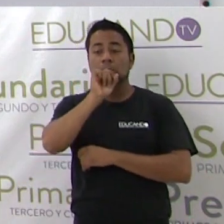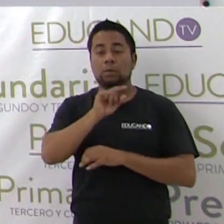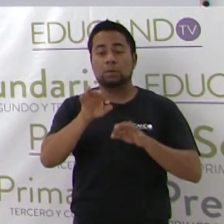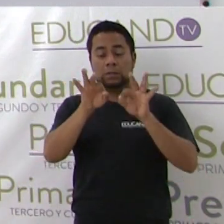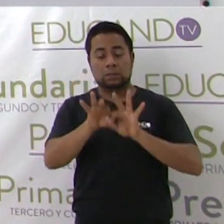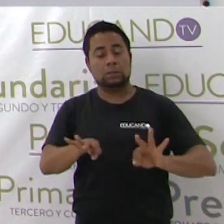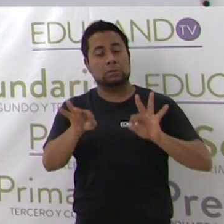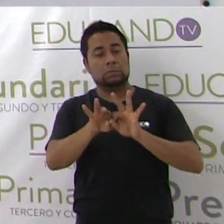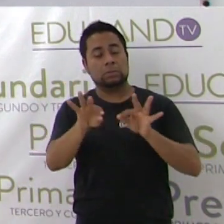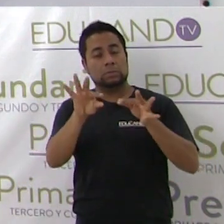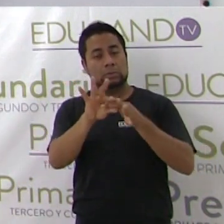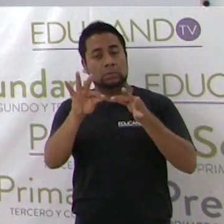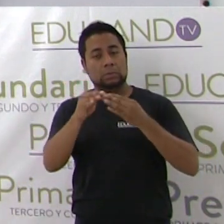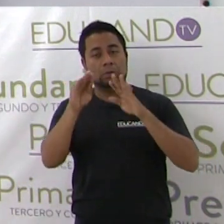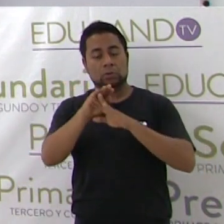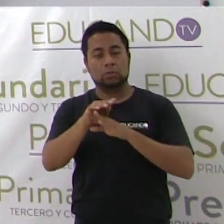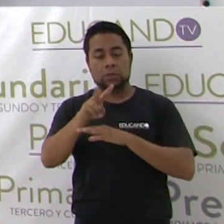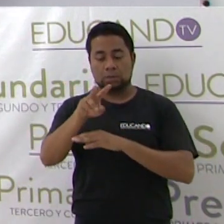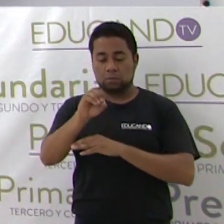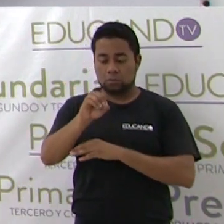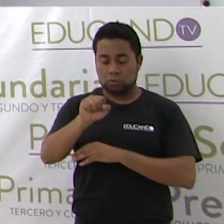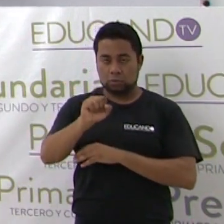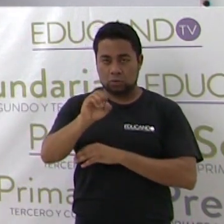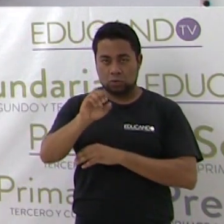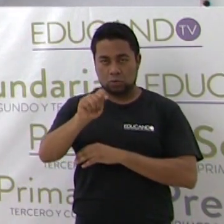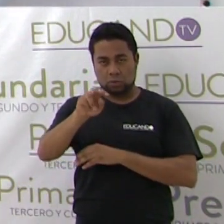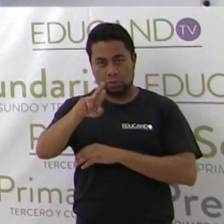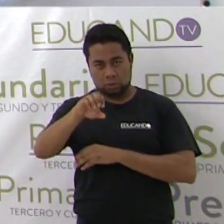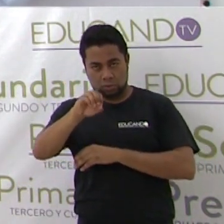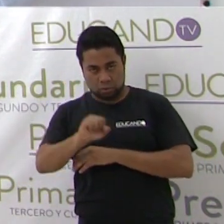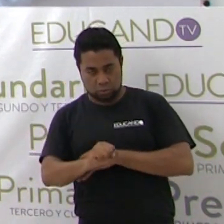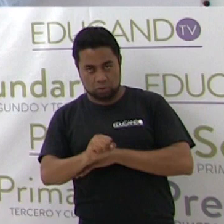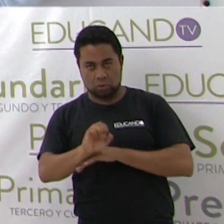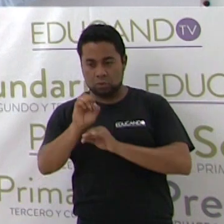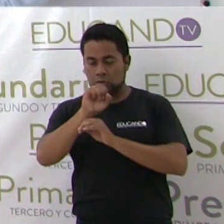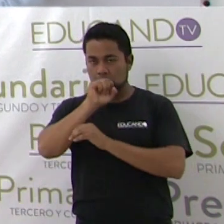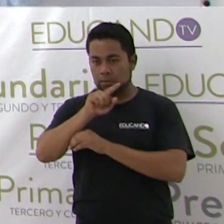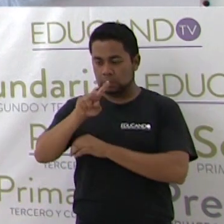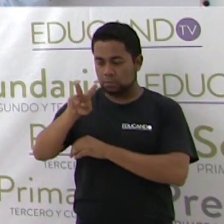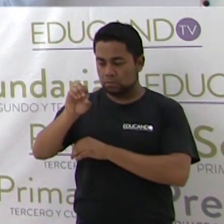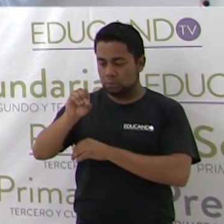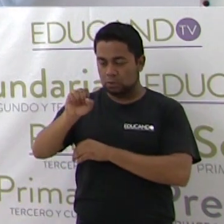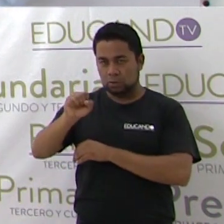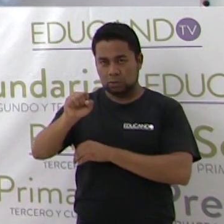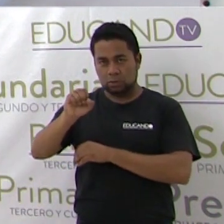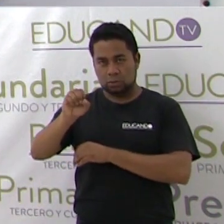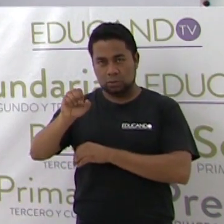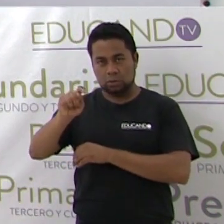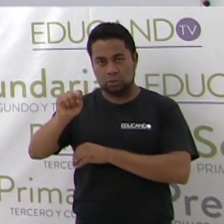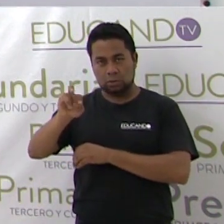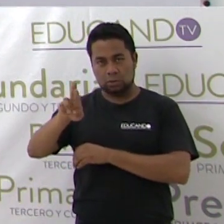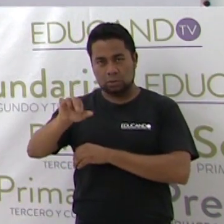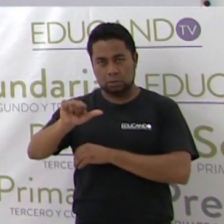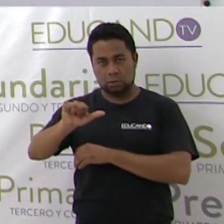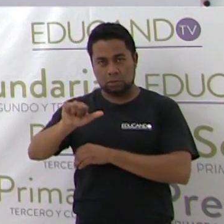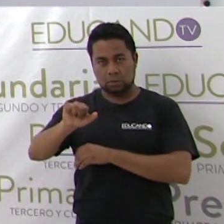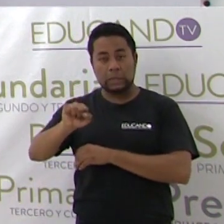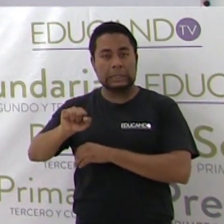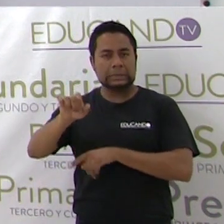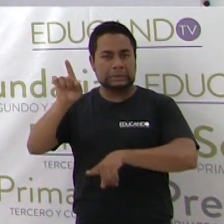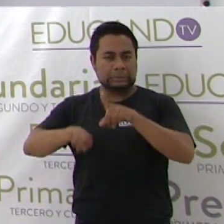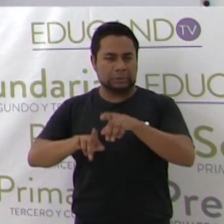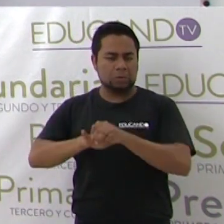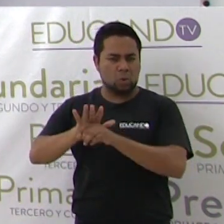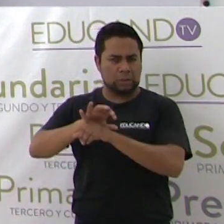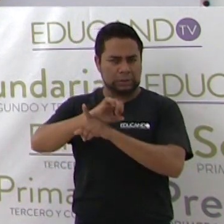lo que es vosotros o vosotras, según la situación, y